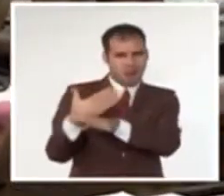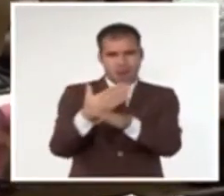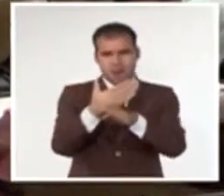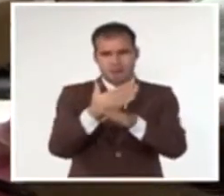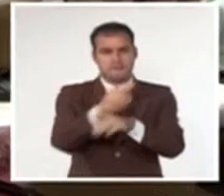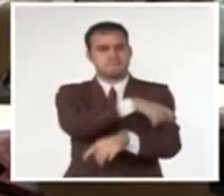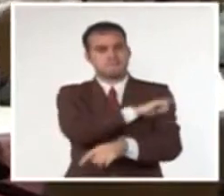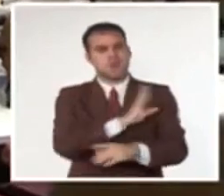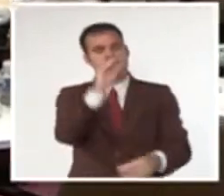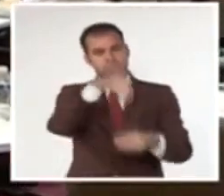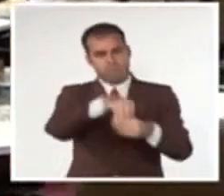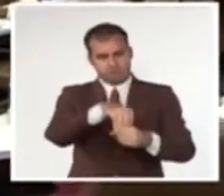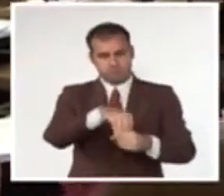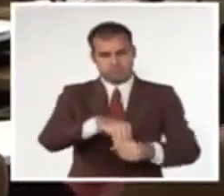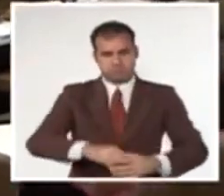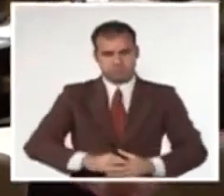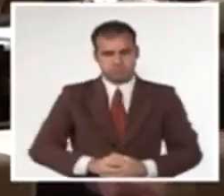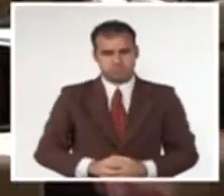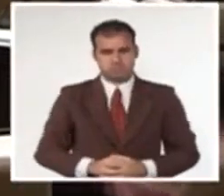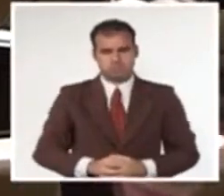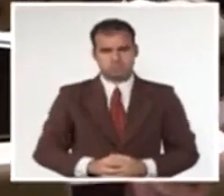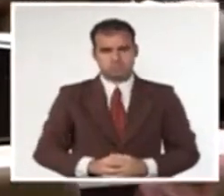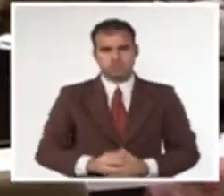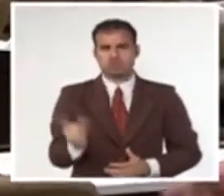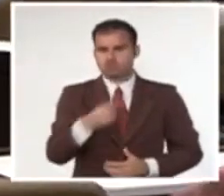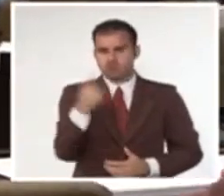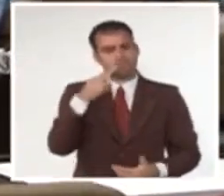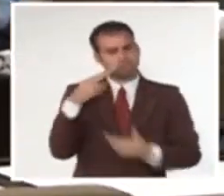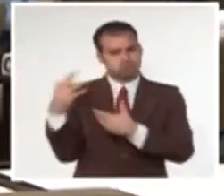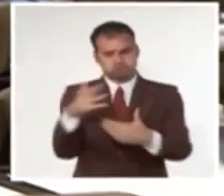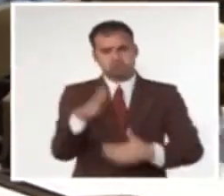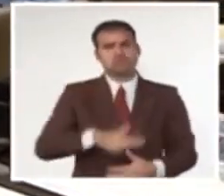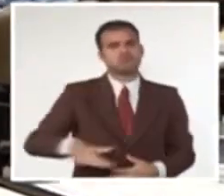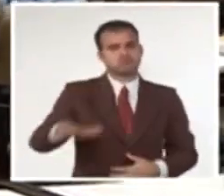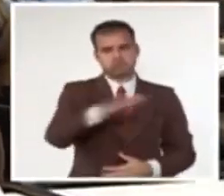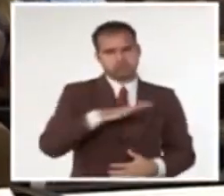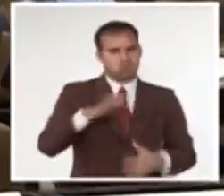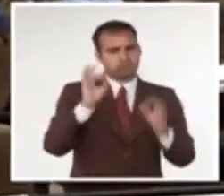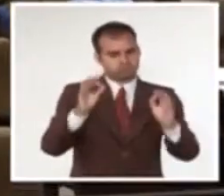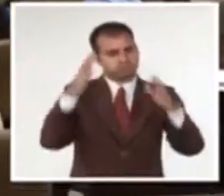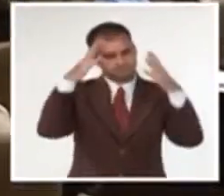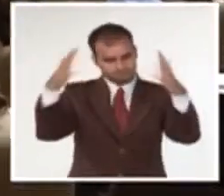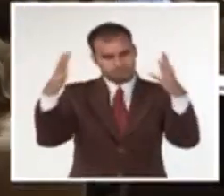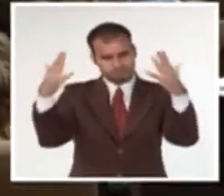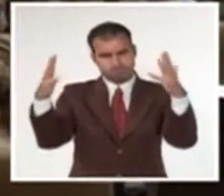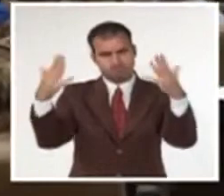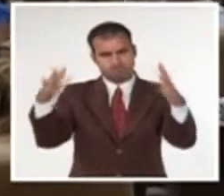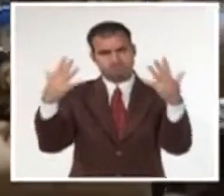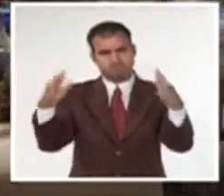la población cubana. Para ellos, nuestro reconocimiento y admiración.